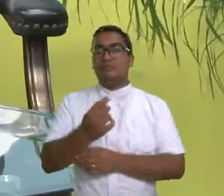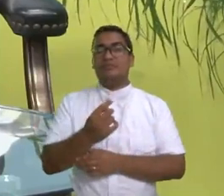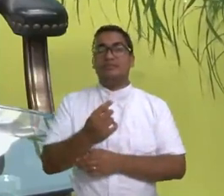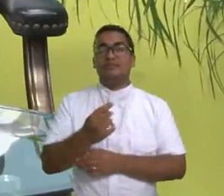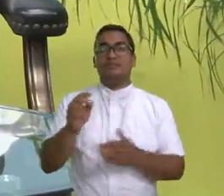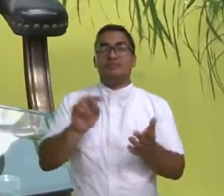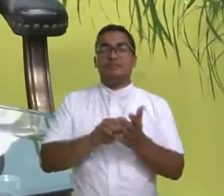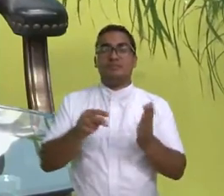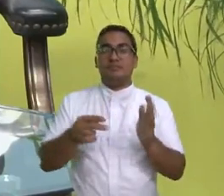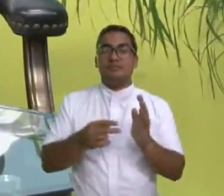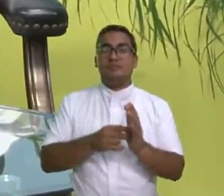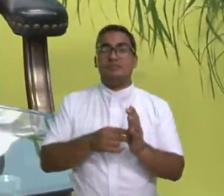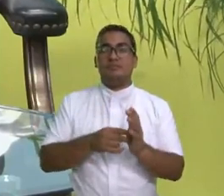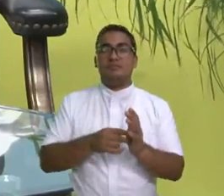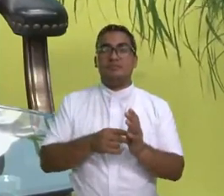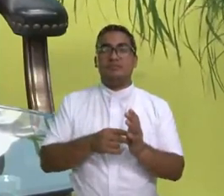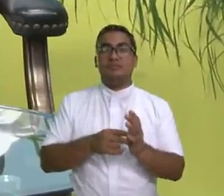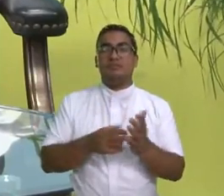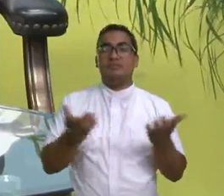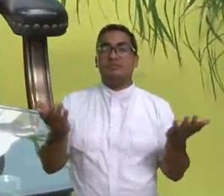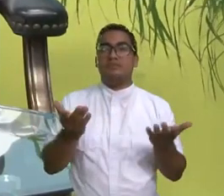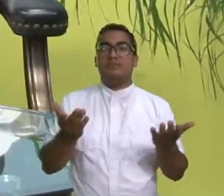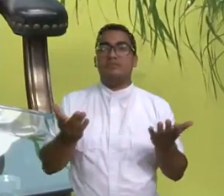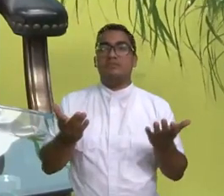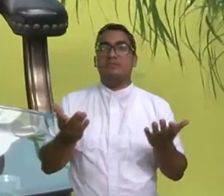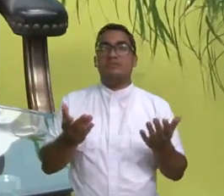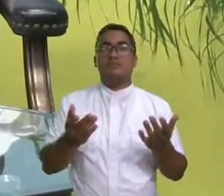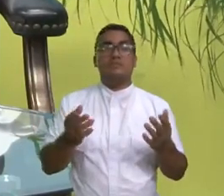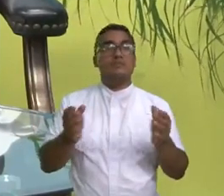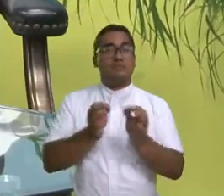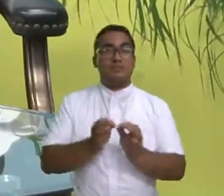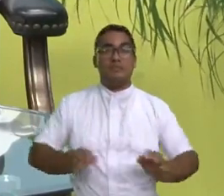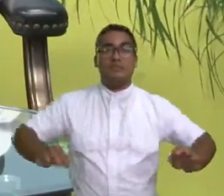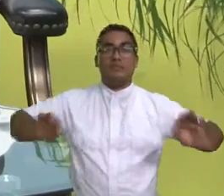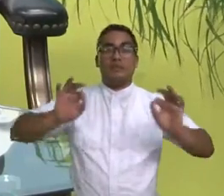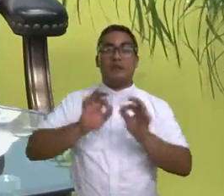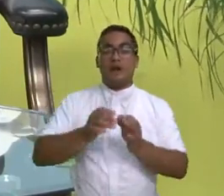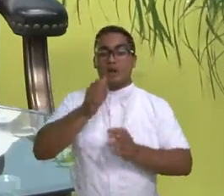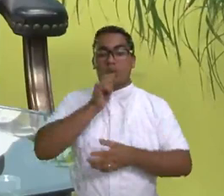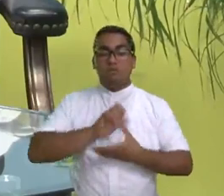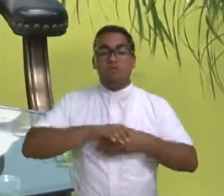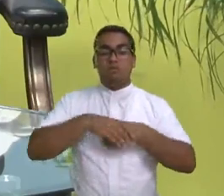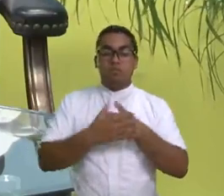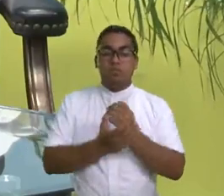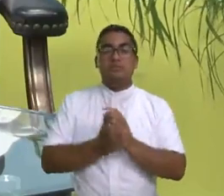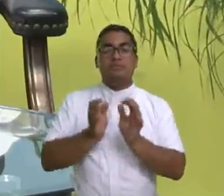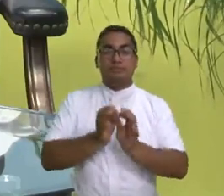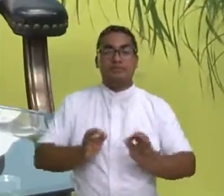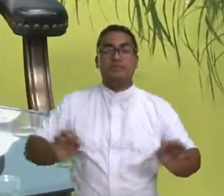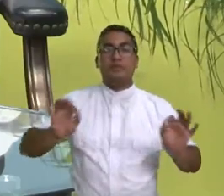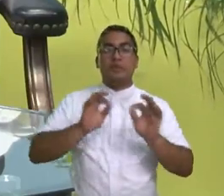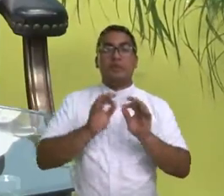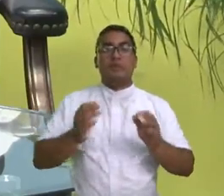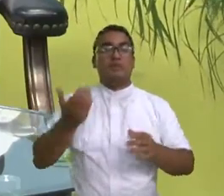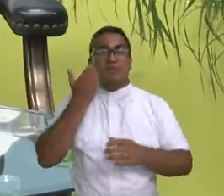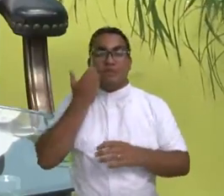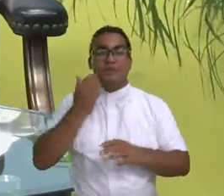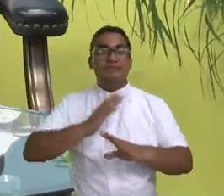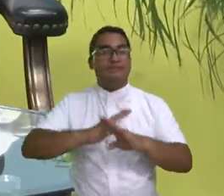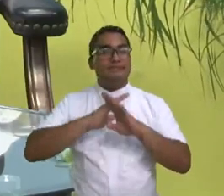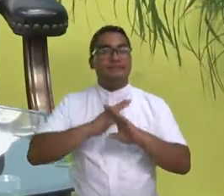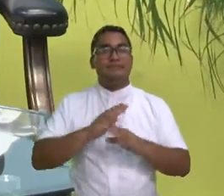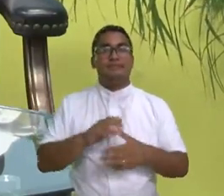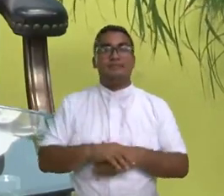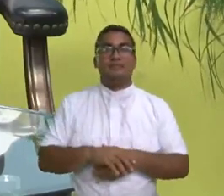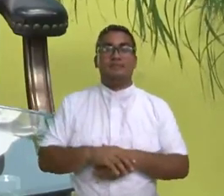esta simple y sencilla actividad nosotros podemos prevenir muchos problemas de salud. Y entre esos problemas de salud hay dos